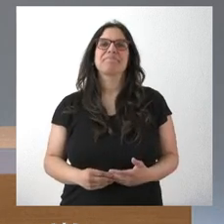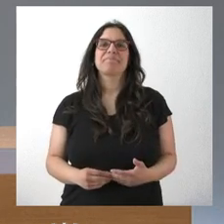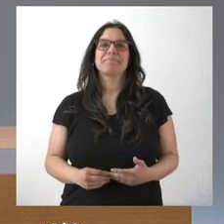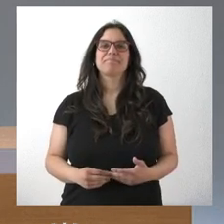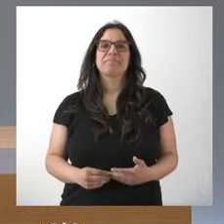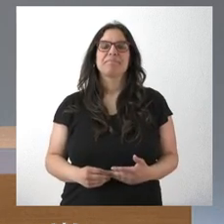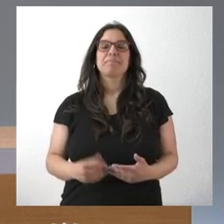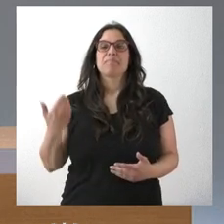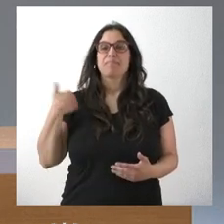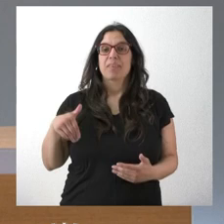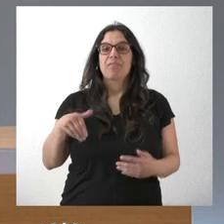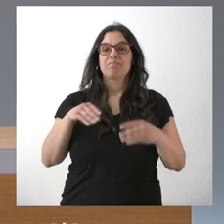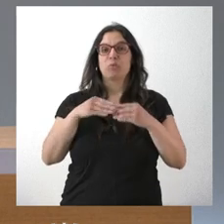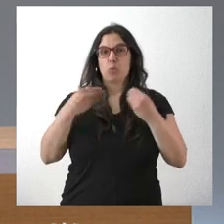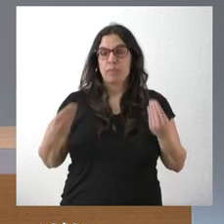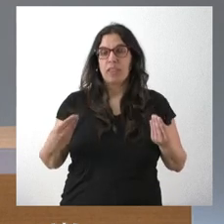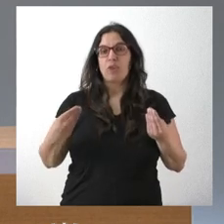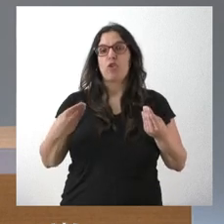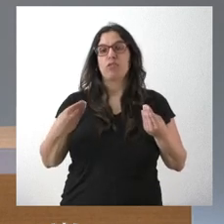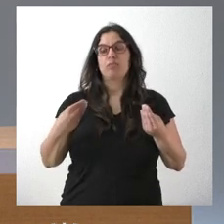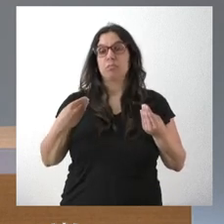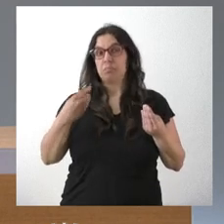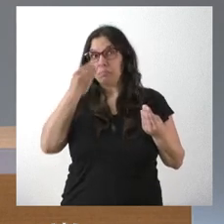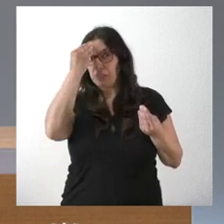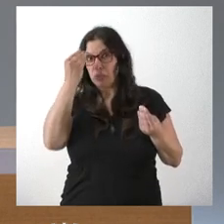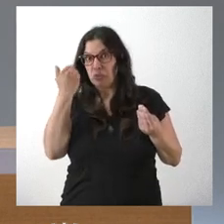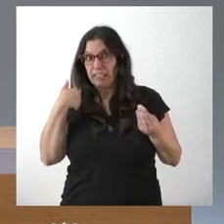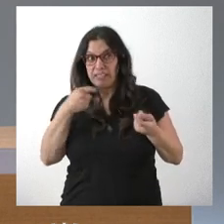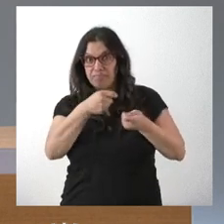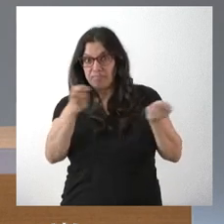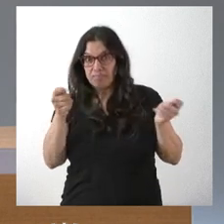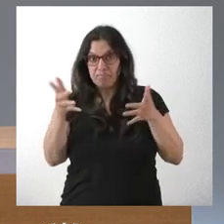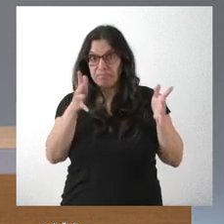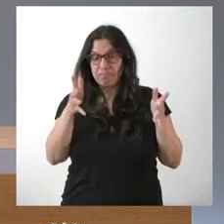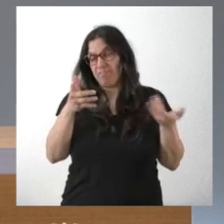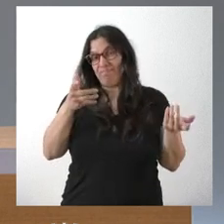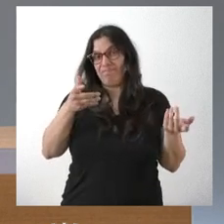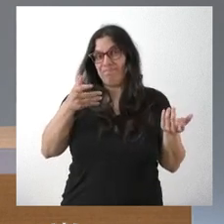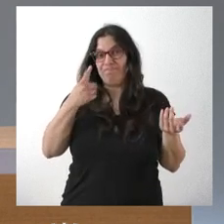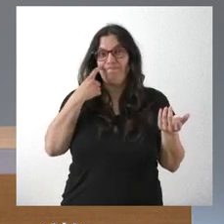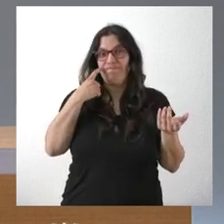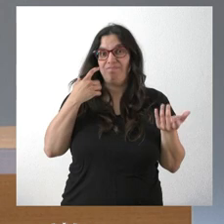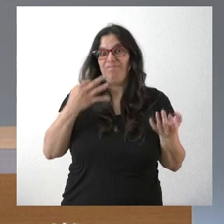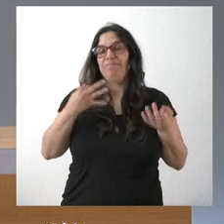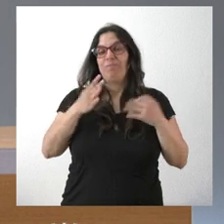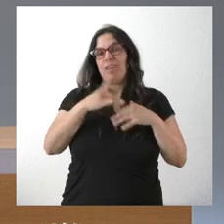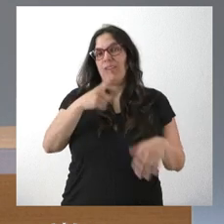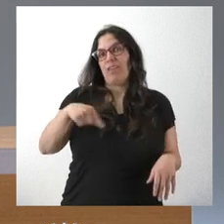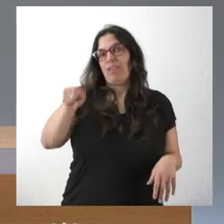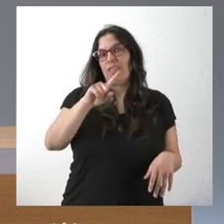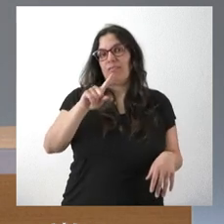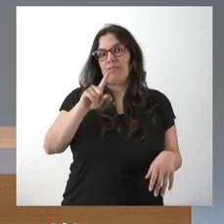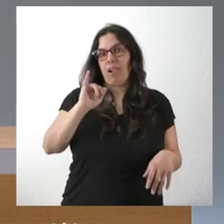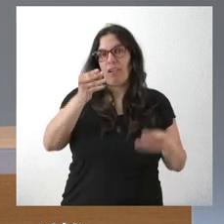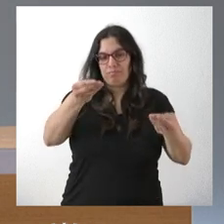Les hemos entregado ya la documentación, o creo que lo vamos a hacer ahora mismo, ¿no? La que es habitual, para que tengan ustedes